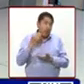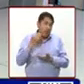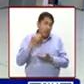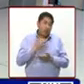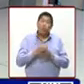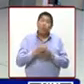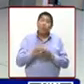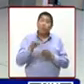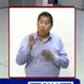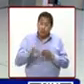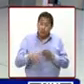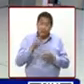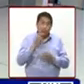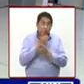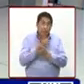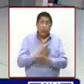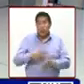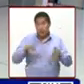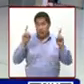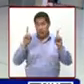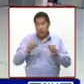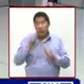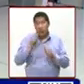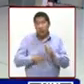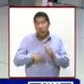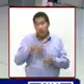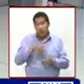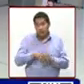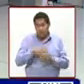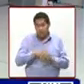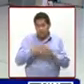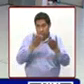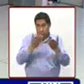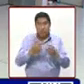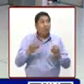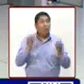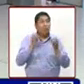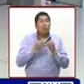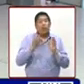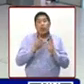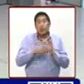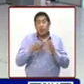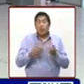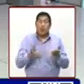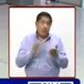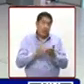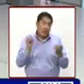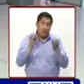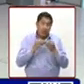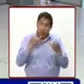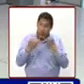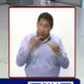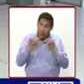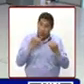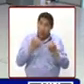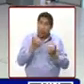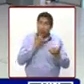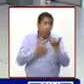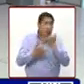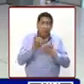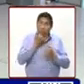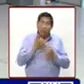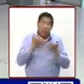supuesto, cumplir con la democracia a través de cada voto ciudadano. Más adelante vamos a regresar para brindarles mayores detalles a